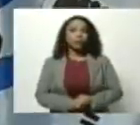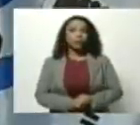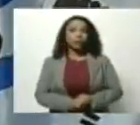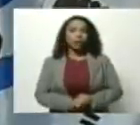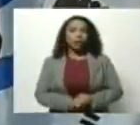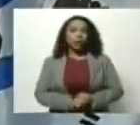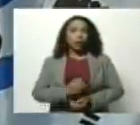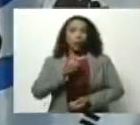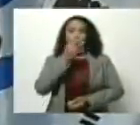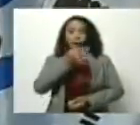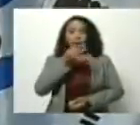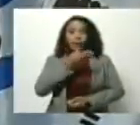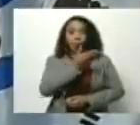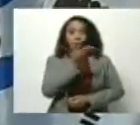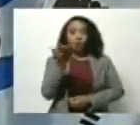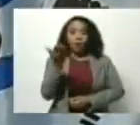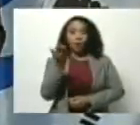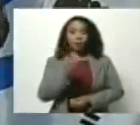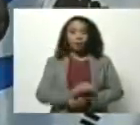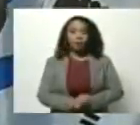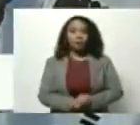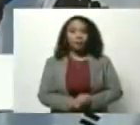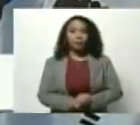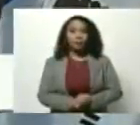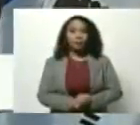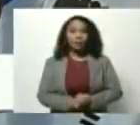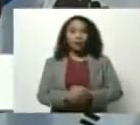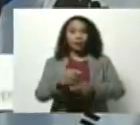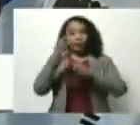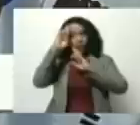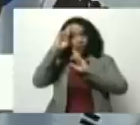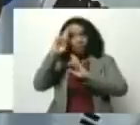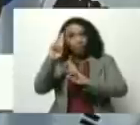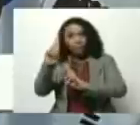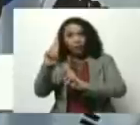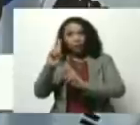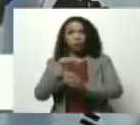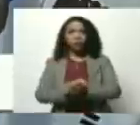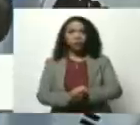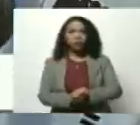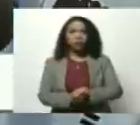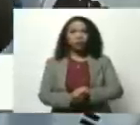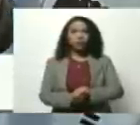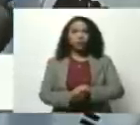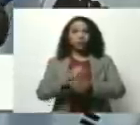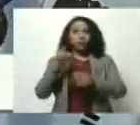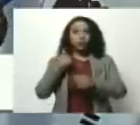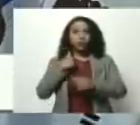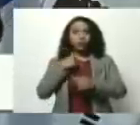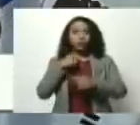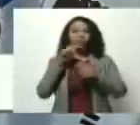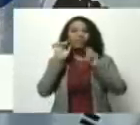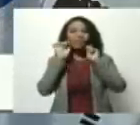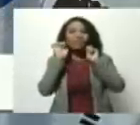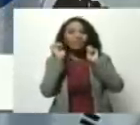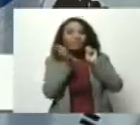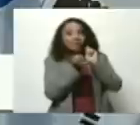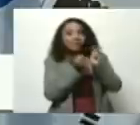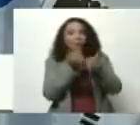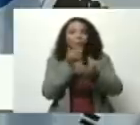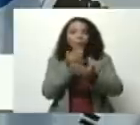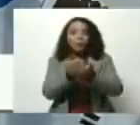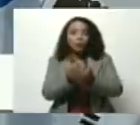Buenas tardes, tengan todos ustedes, pueblo de Venezuela, con el debido respeto. Nos quitamos esa obligatoria mascarilla